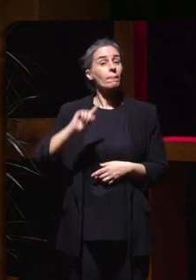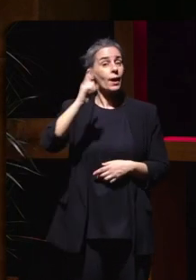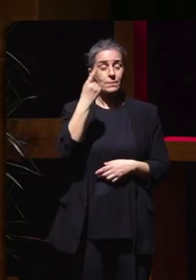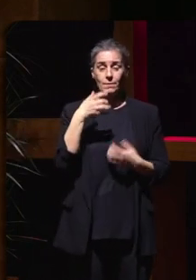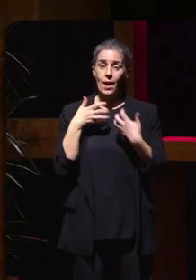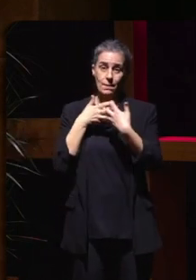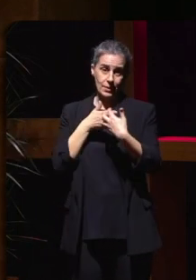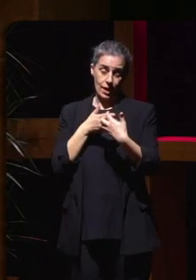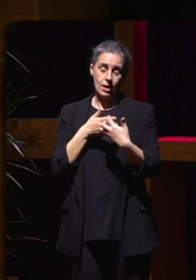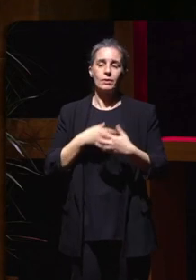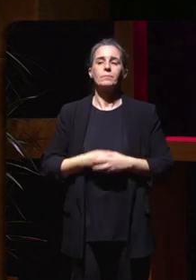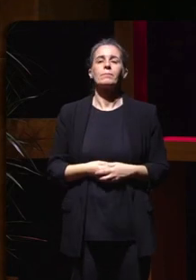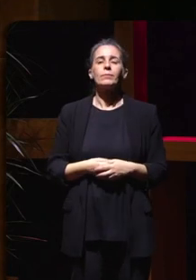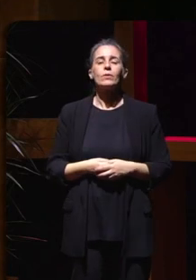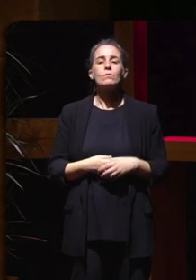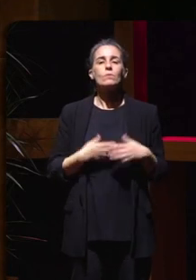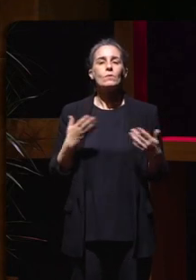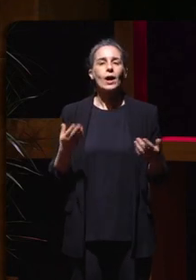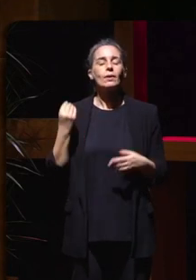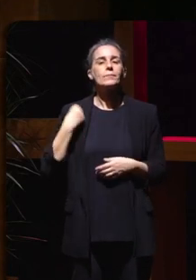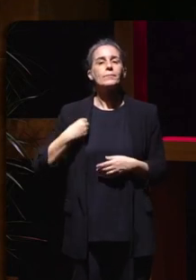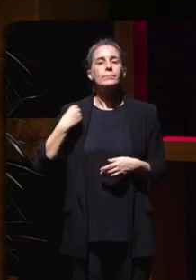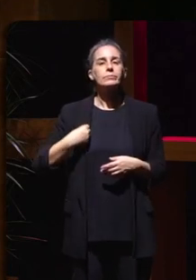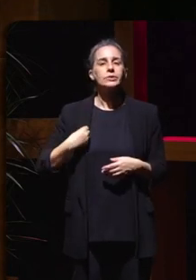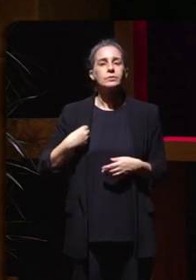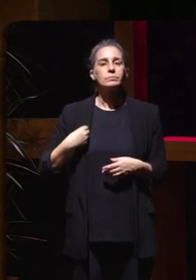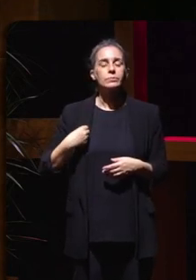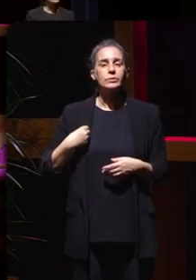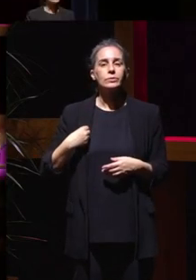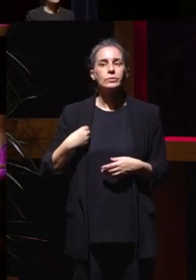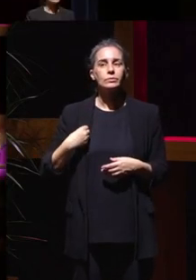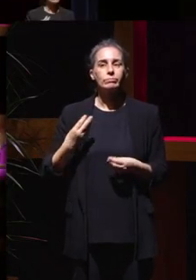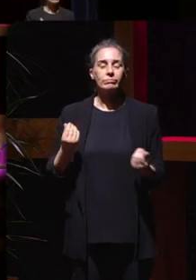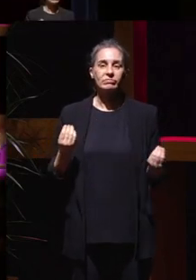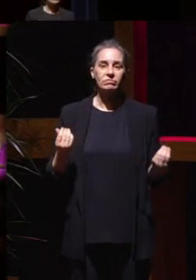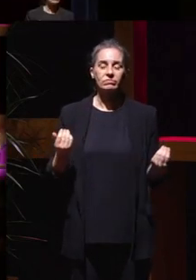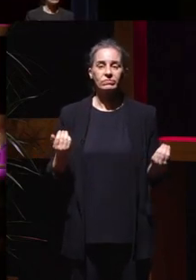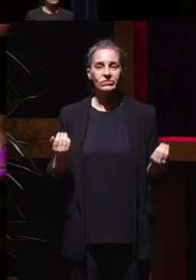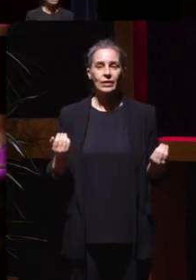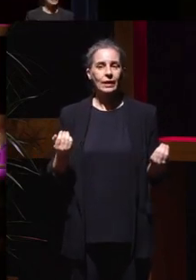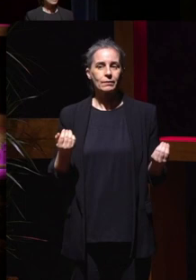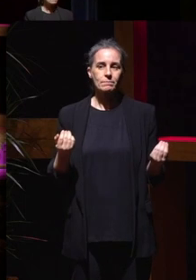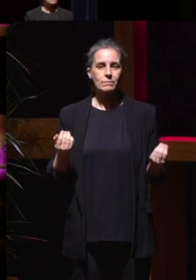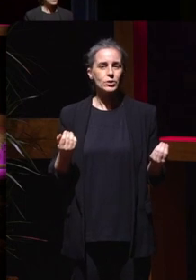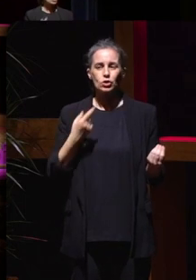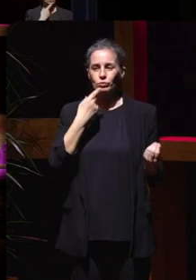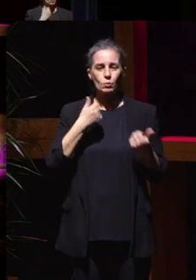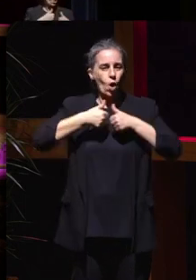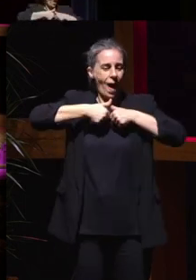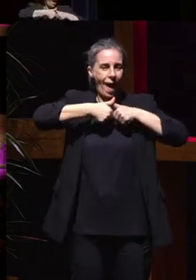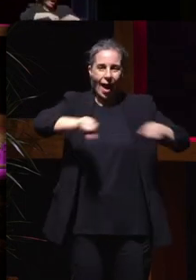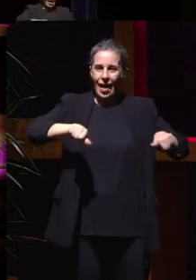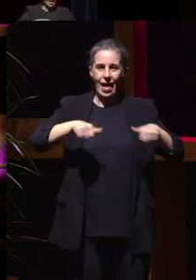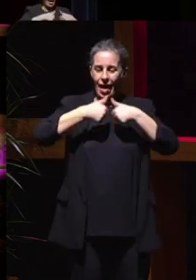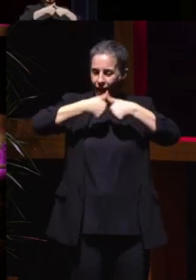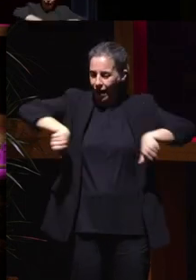primera de esas batallas fue a de liberarme de etiquetas y